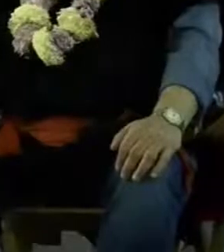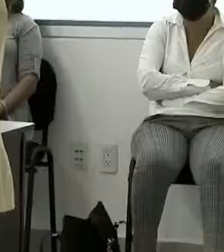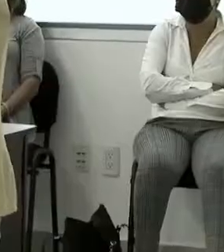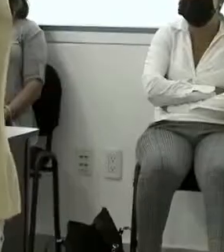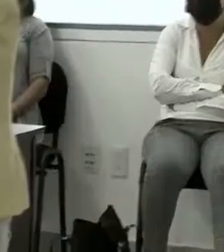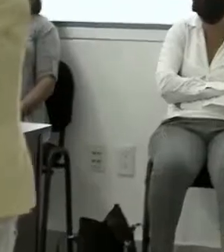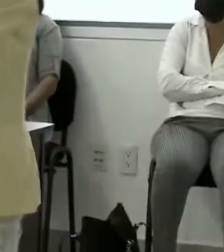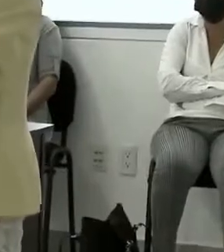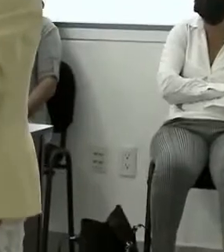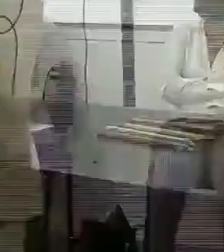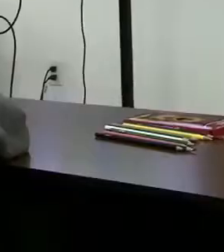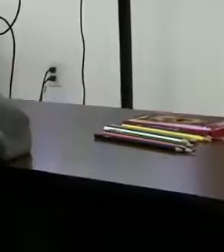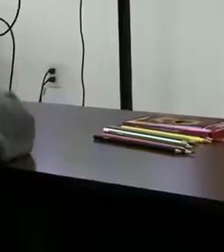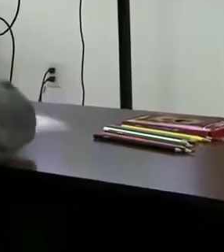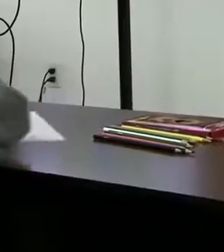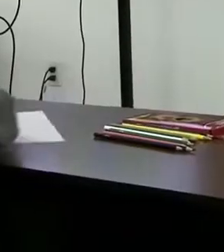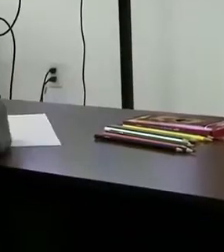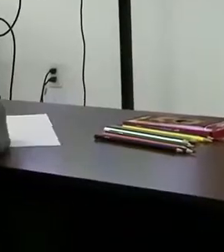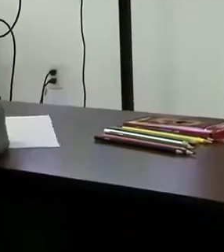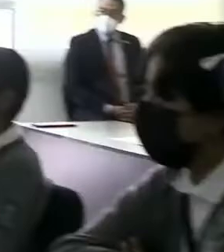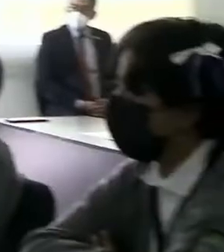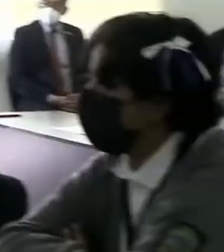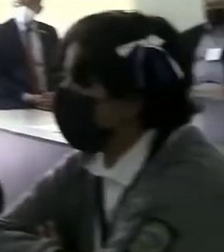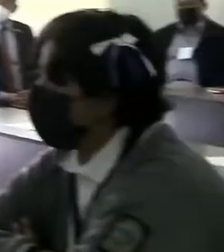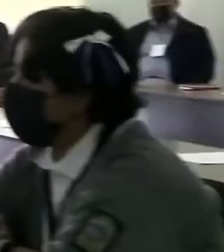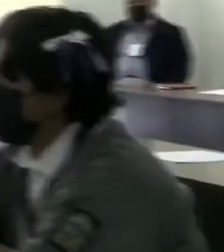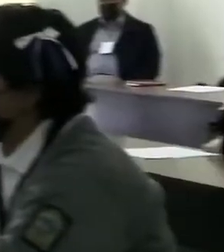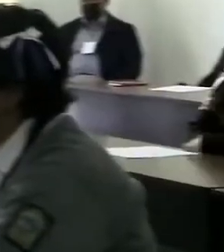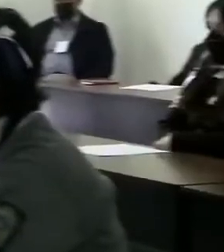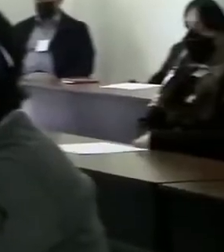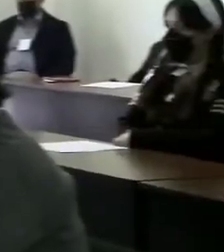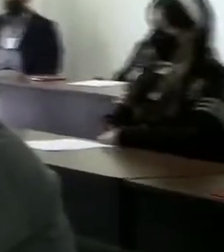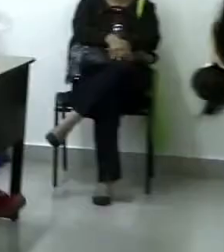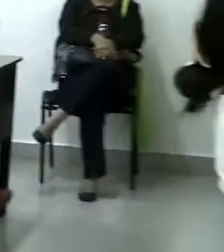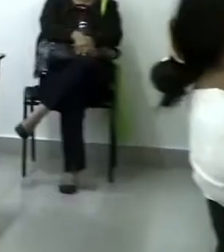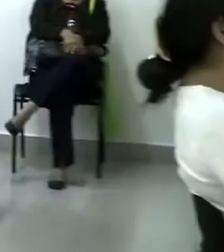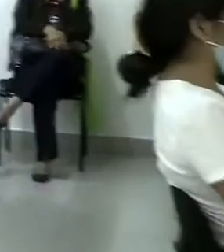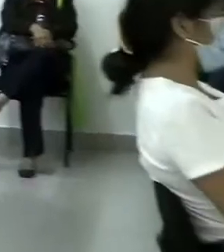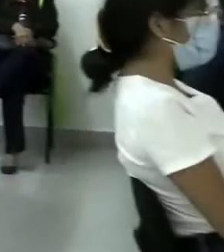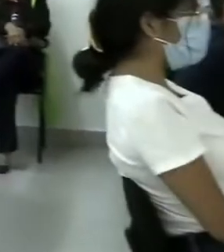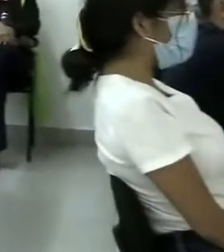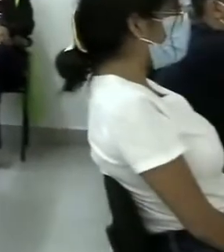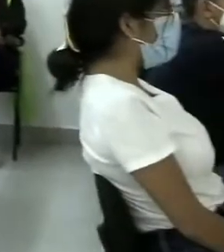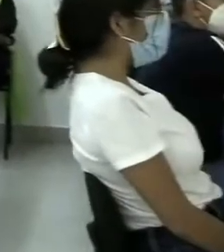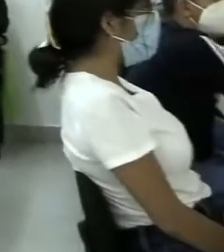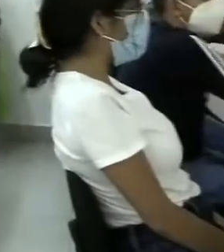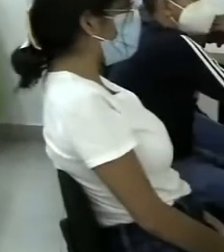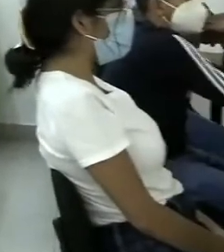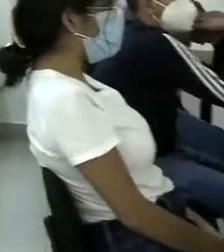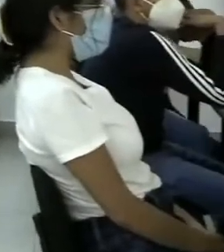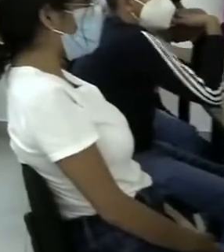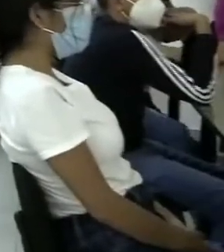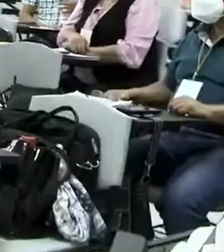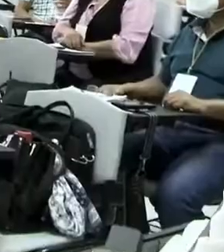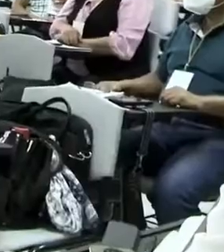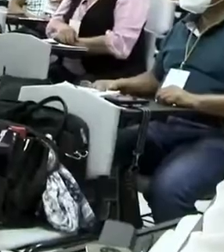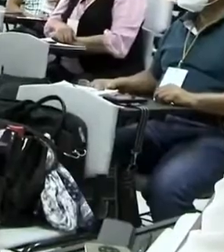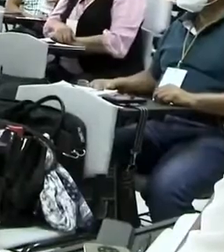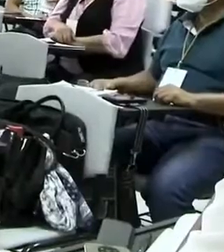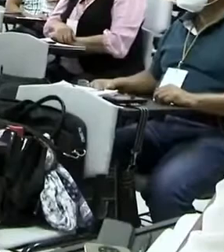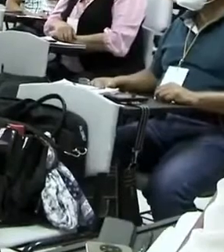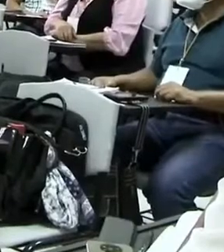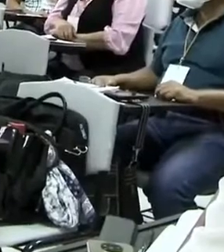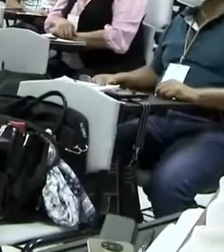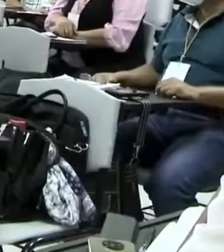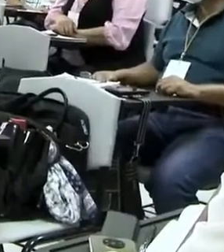niños, adolescentes y sus familias, sector cultural e integrantes de organizaciones de la sociedad civil. Los docentes, por primera vez en la historia, son parte